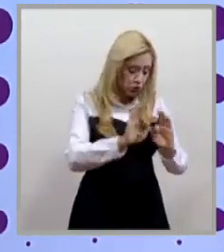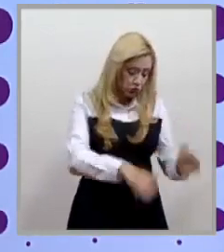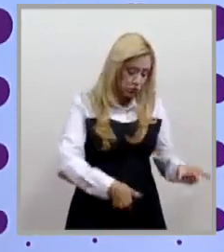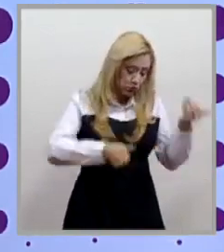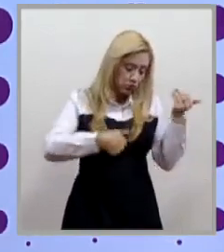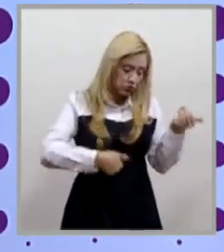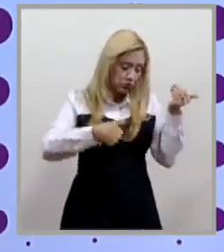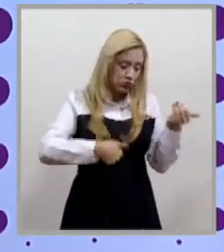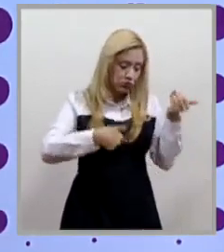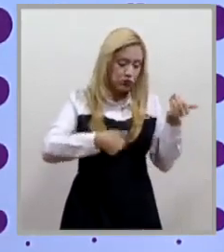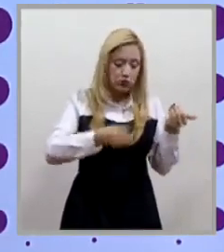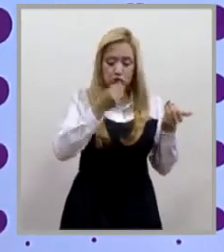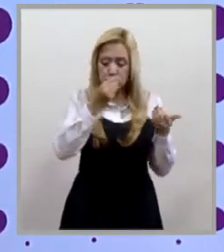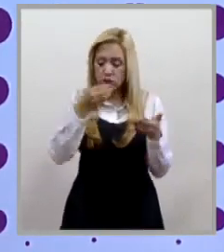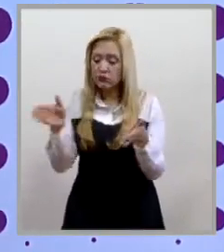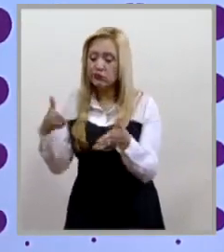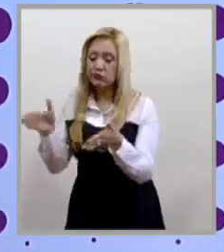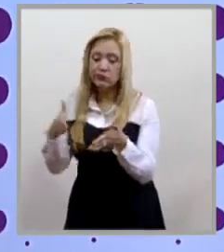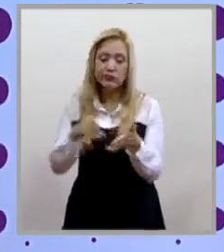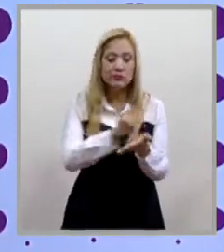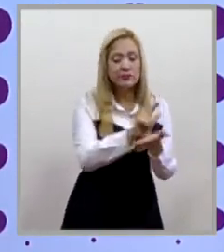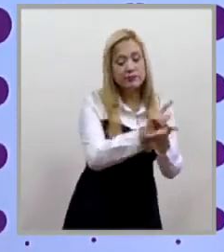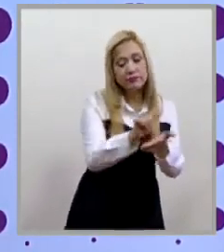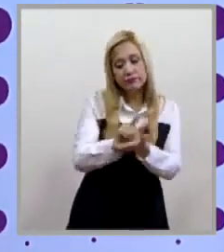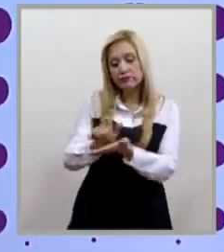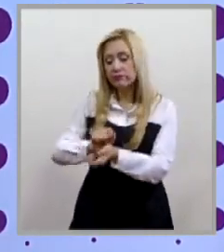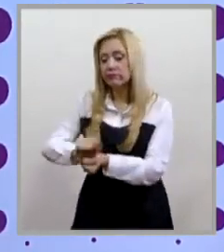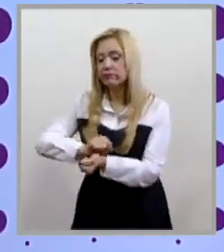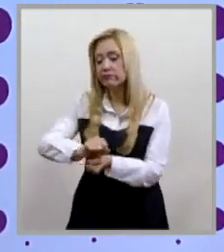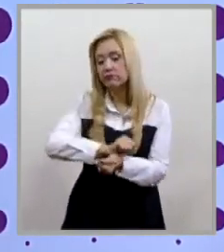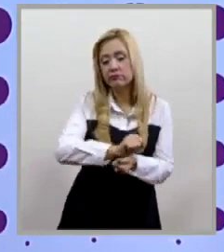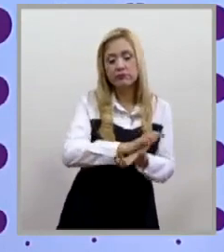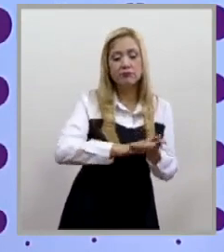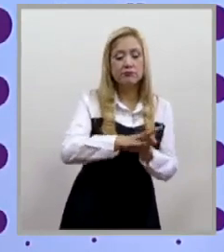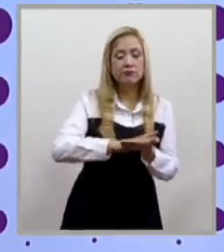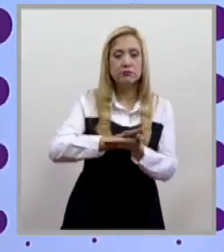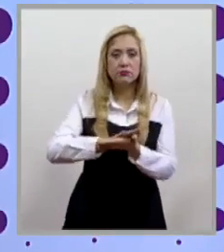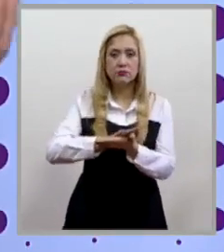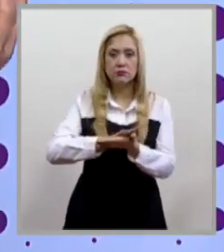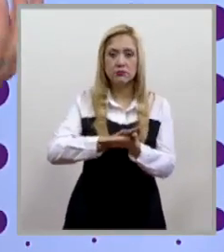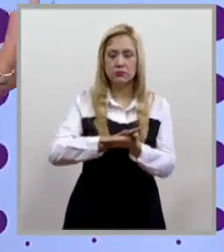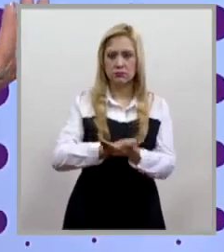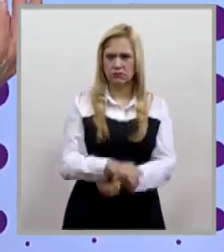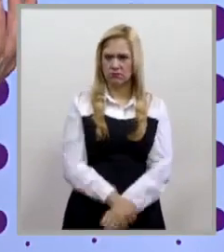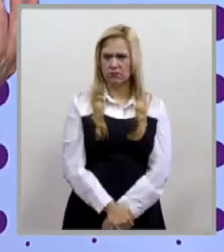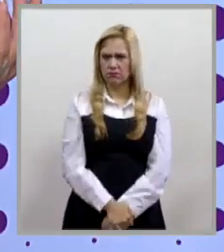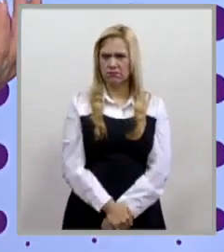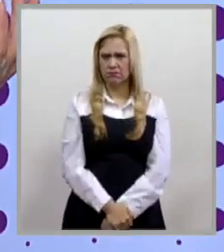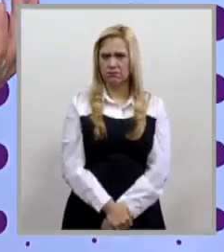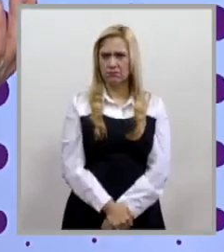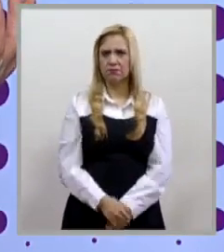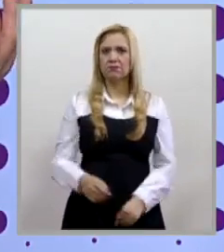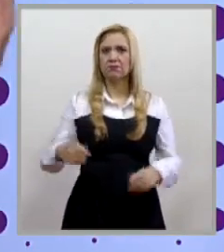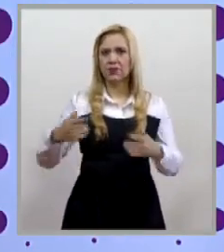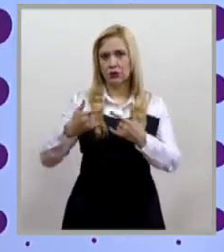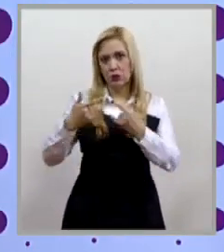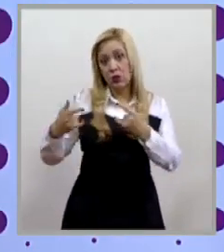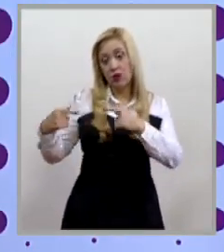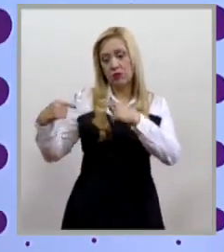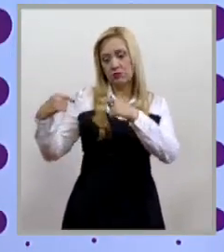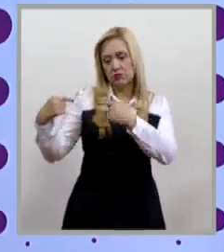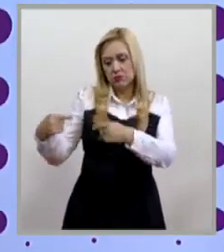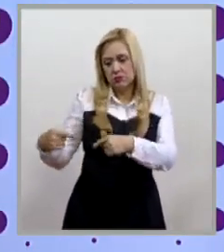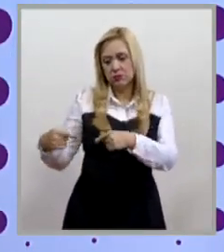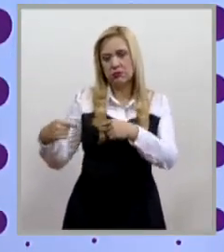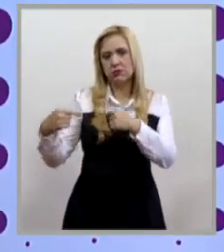de crianza domésticas. Ahora, todo eso va permeando en el ámbito de lo social, en el